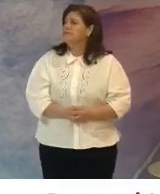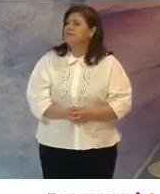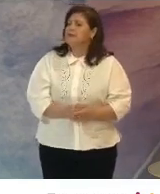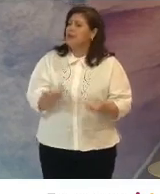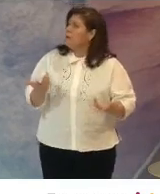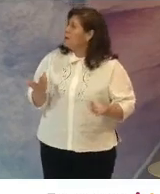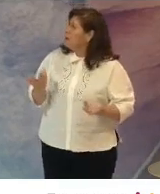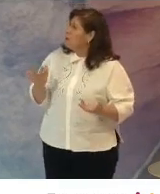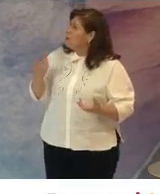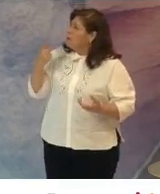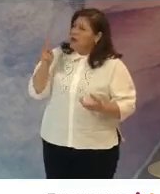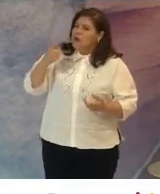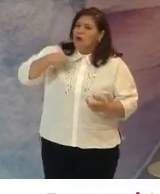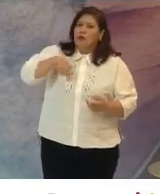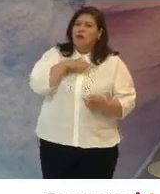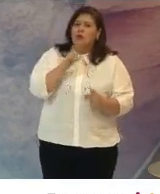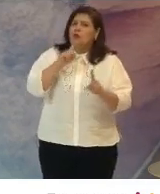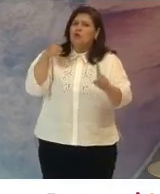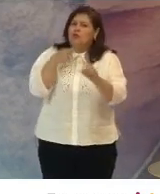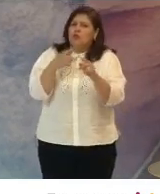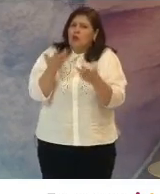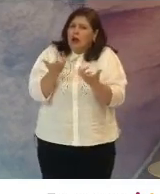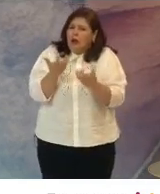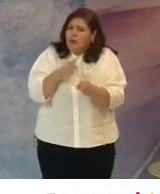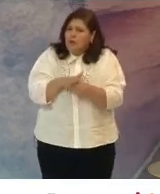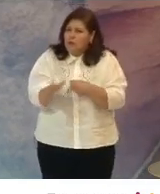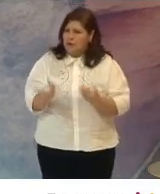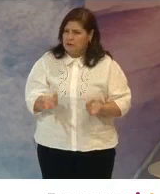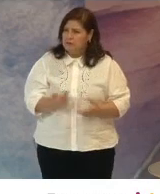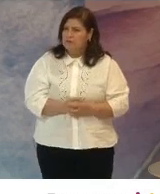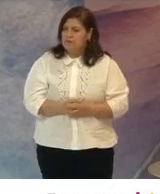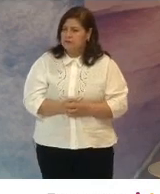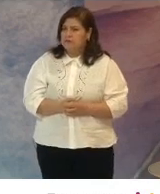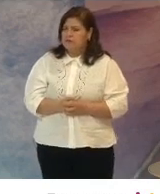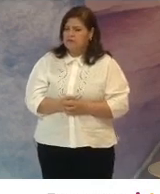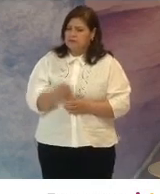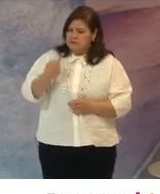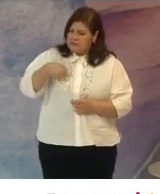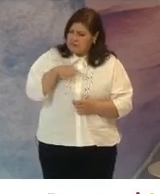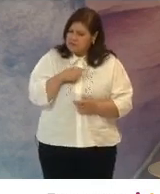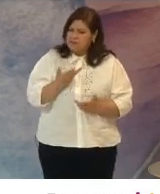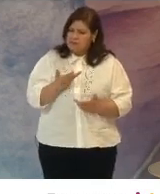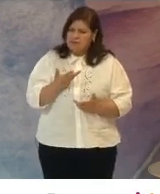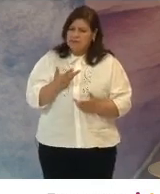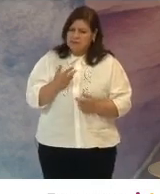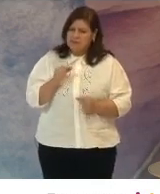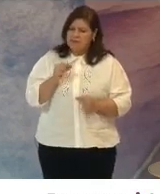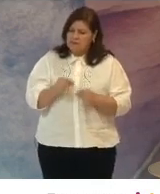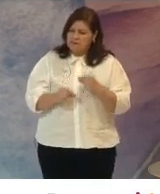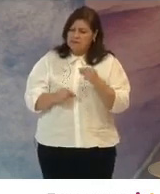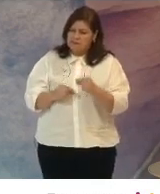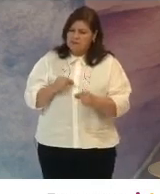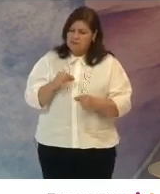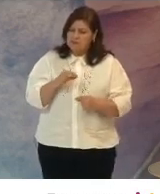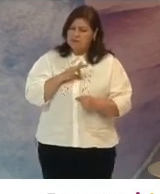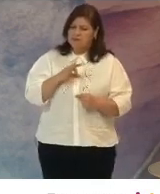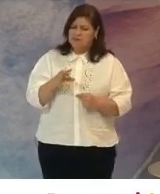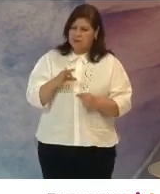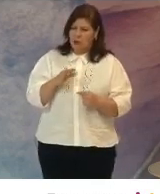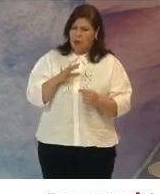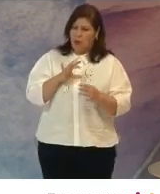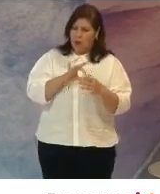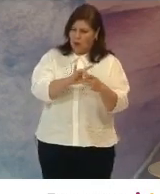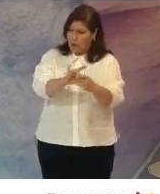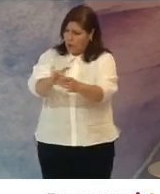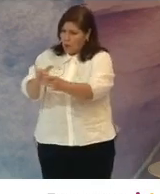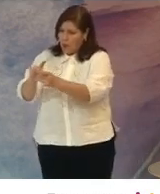Pero ¿por qué estamos haciendo esto? ¿Qué nos hace seguir activando resultados colectivos que